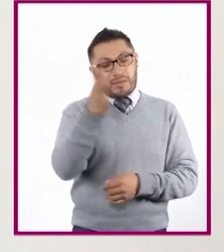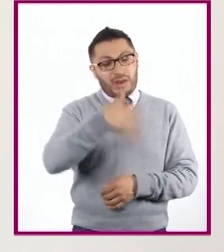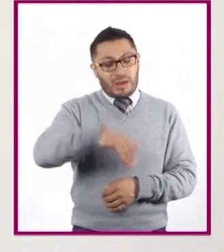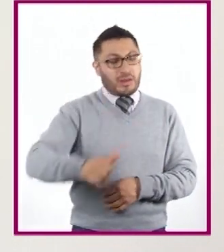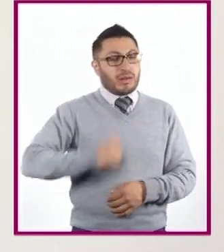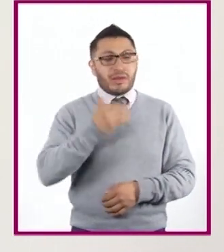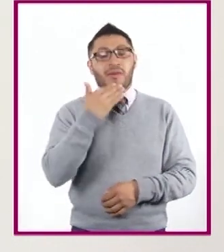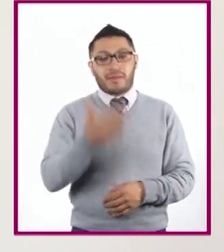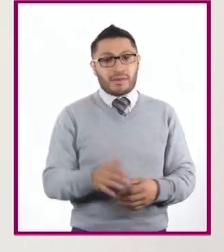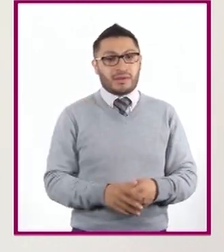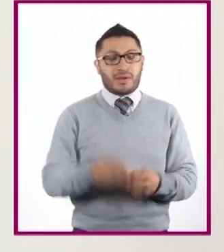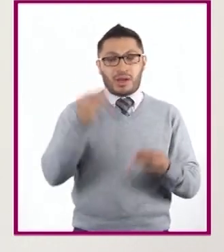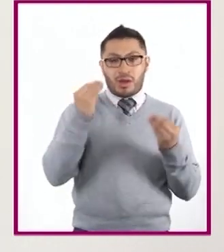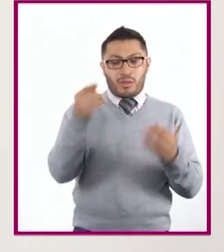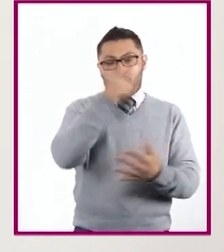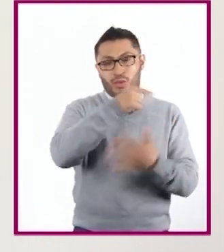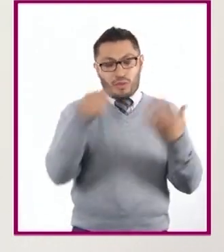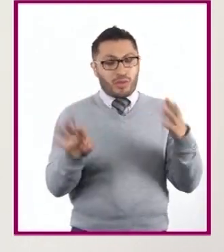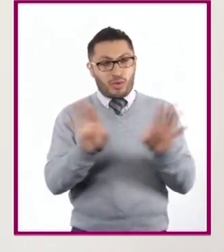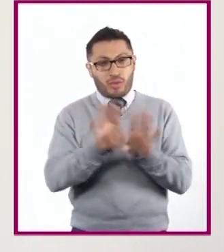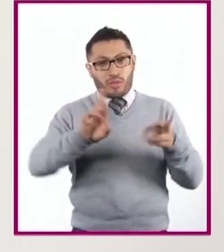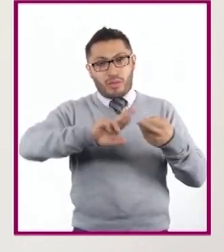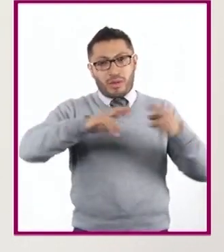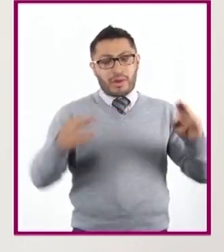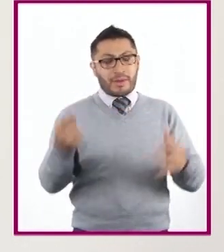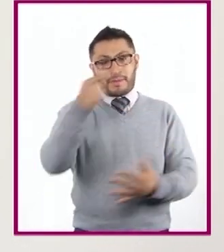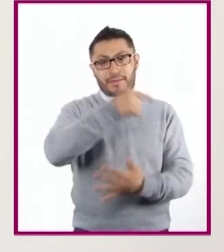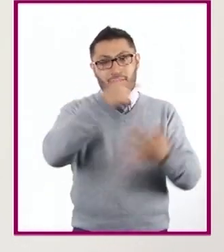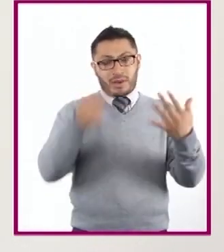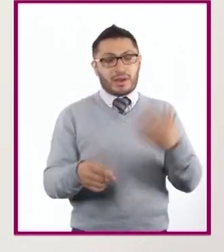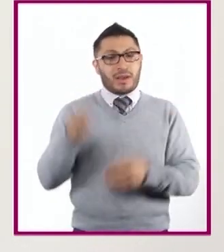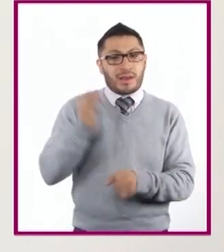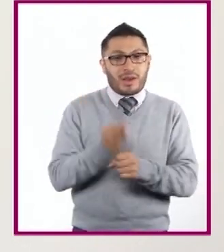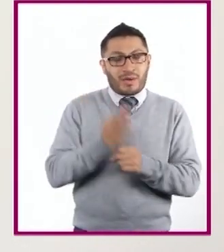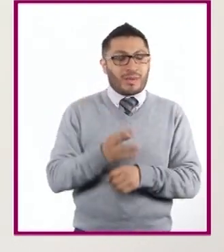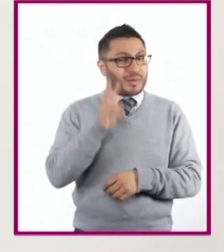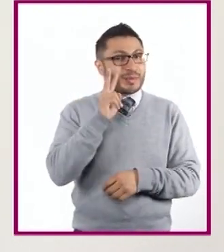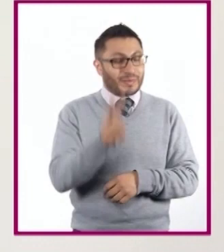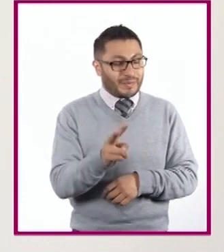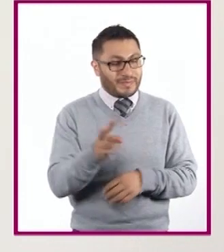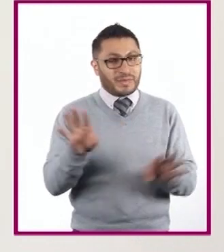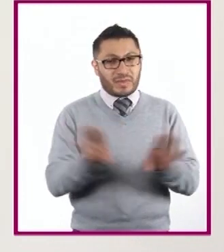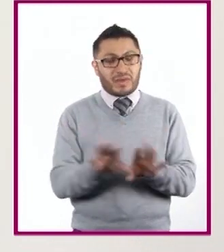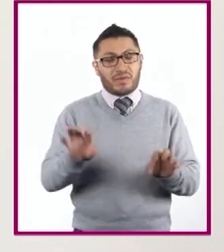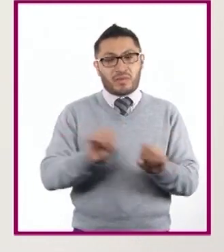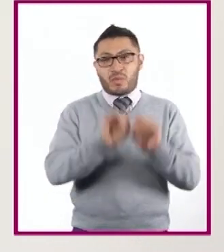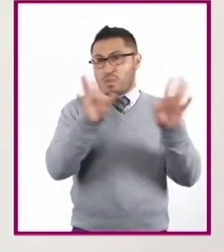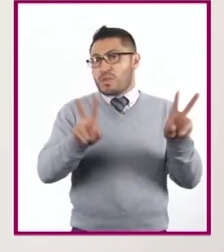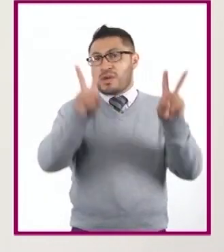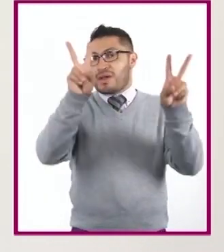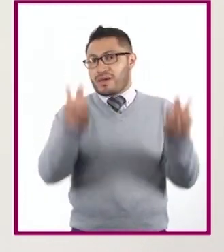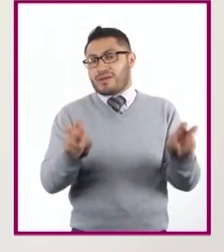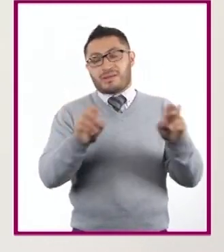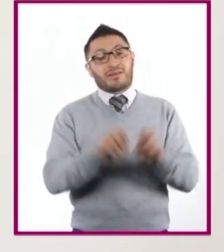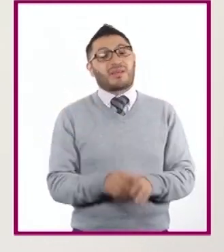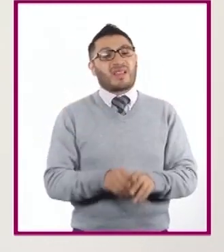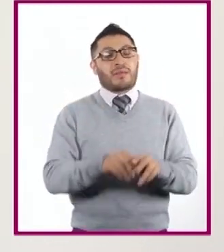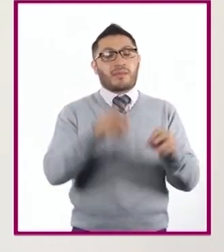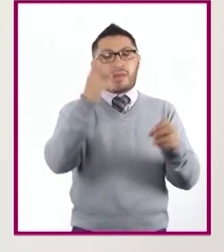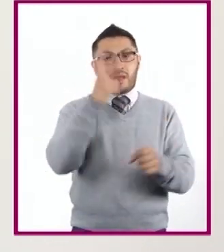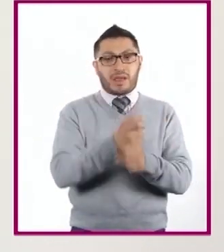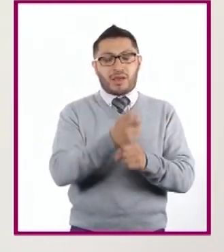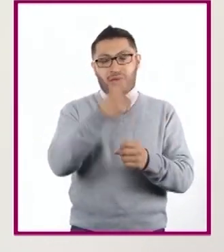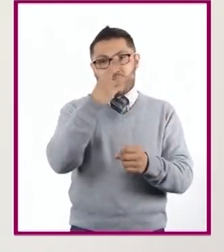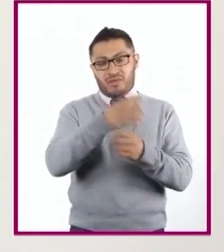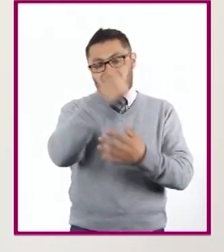Muchos de los puntos que menciona el video se relacionan con los puntos que acabamos de ver, como tener claro el tema, los subtemas y